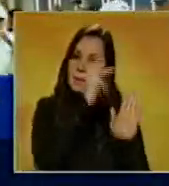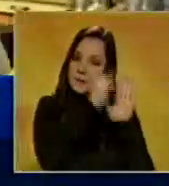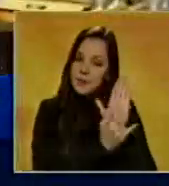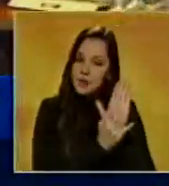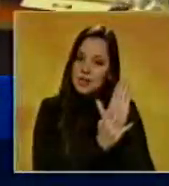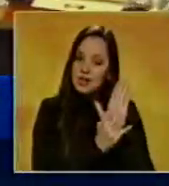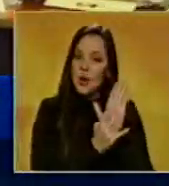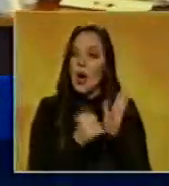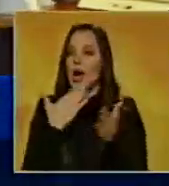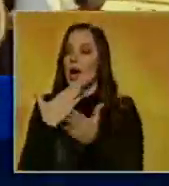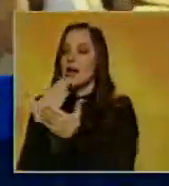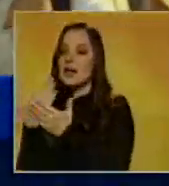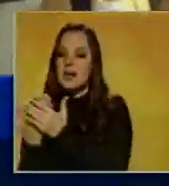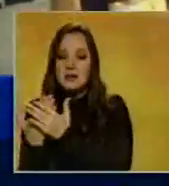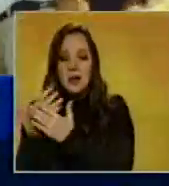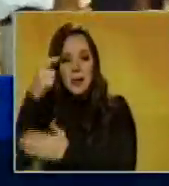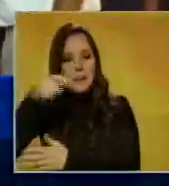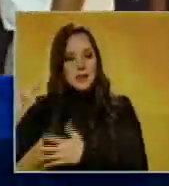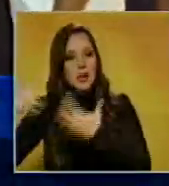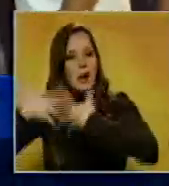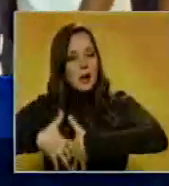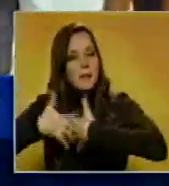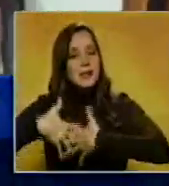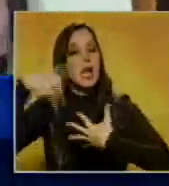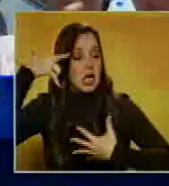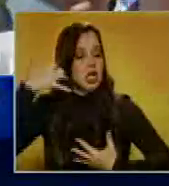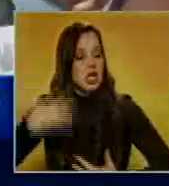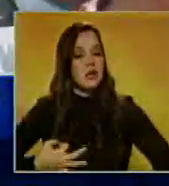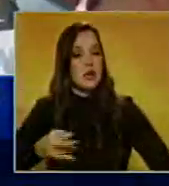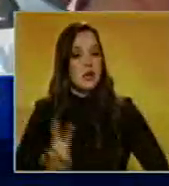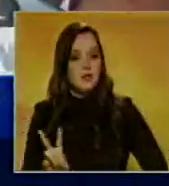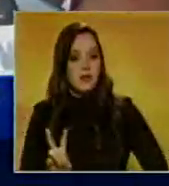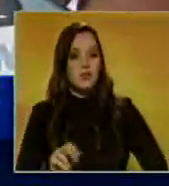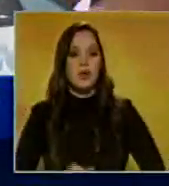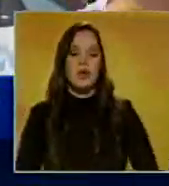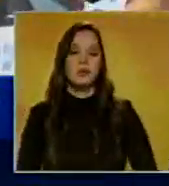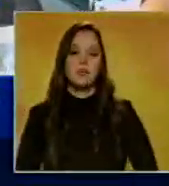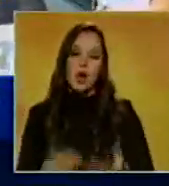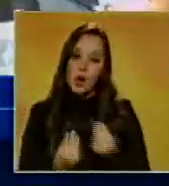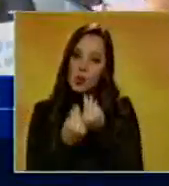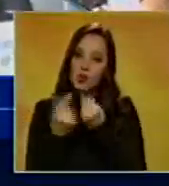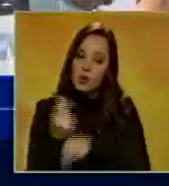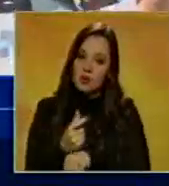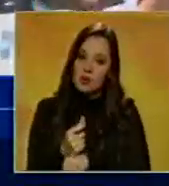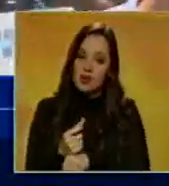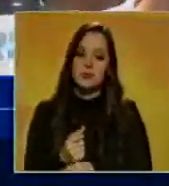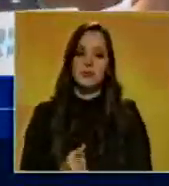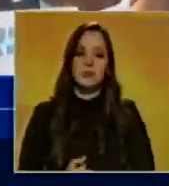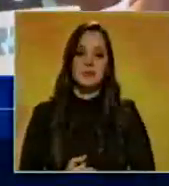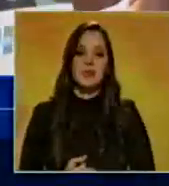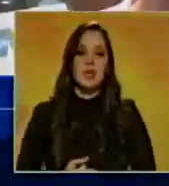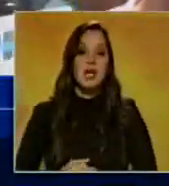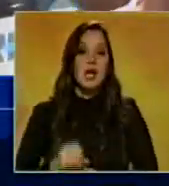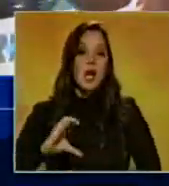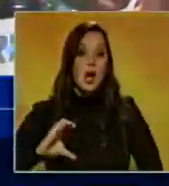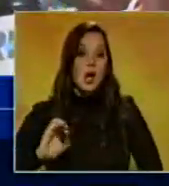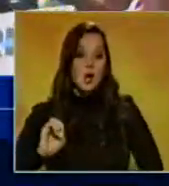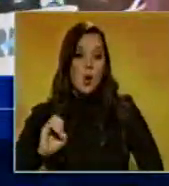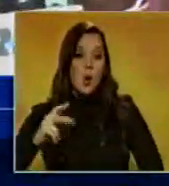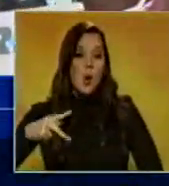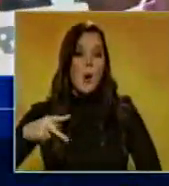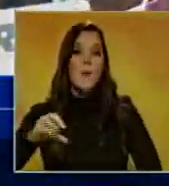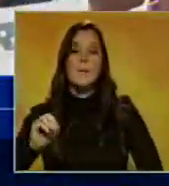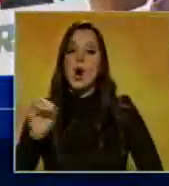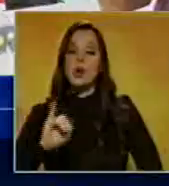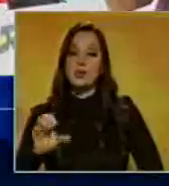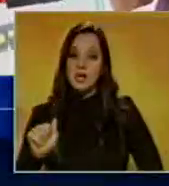trabajo mancomunado de empresarios que creen en el país junto al gobierno. Nosotros antes de industriales somos agricultores. Coposa es una empresa un poco distinta,